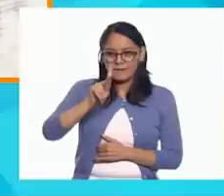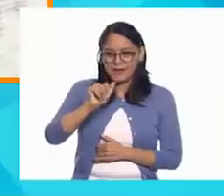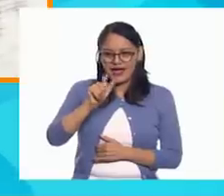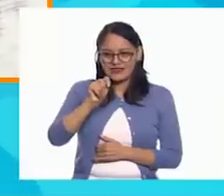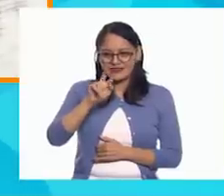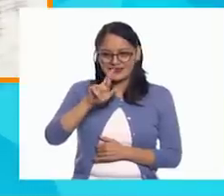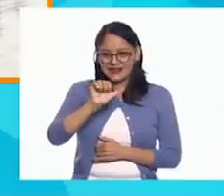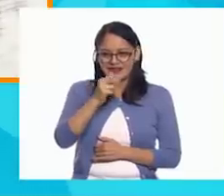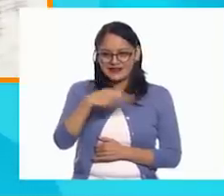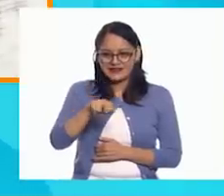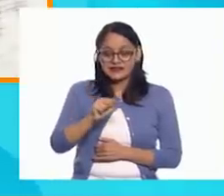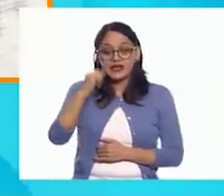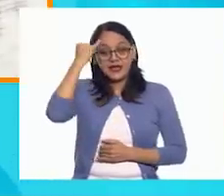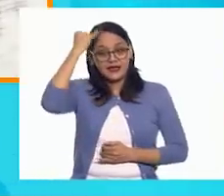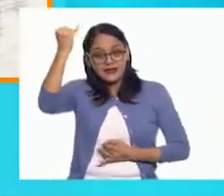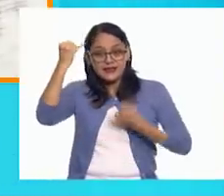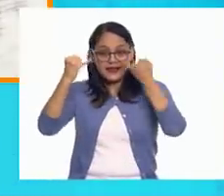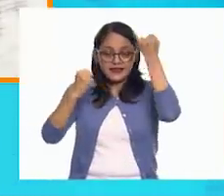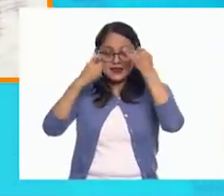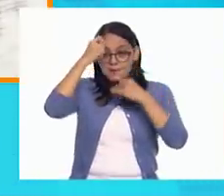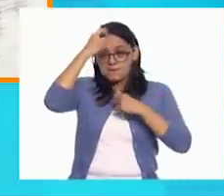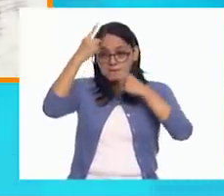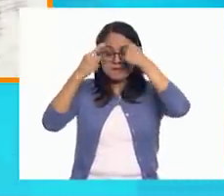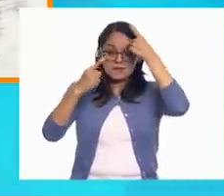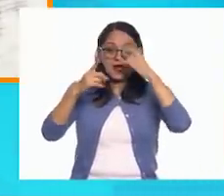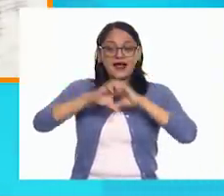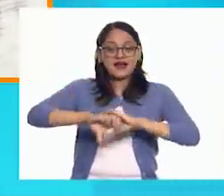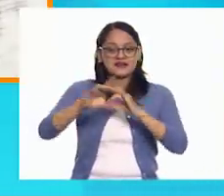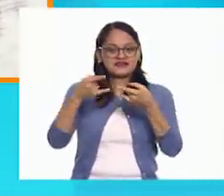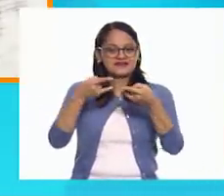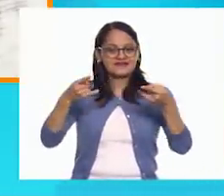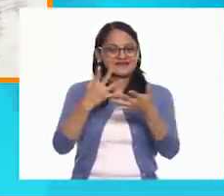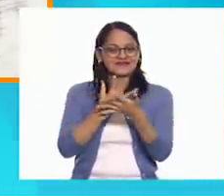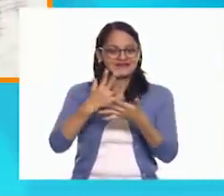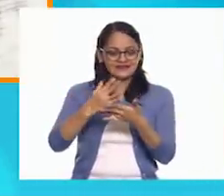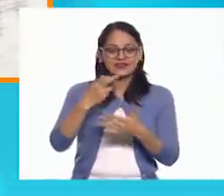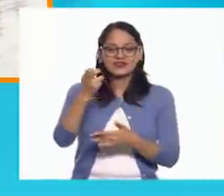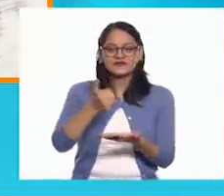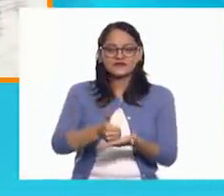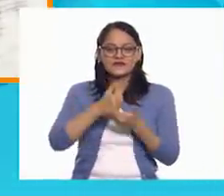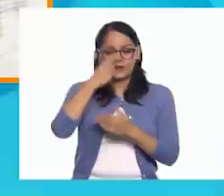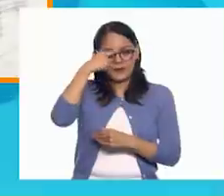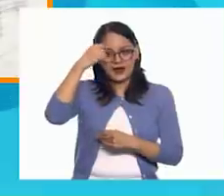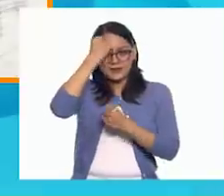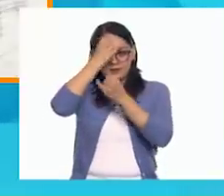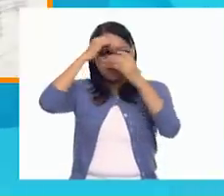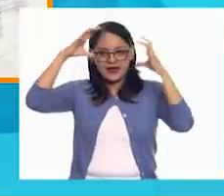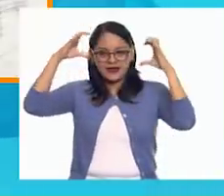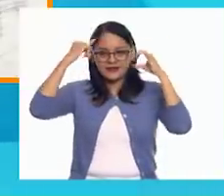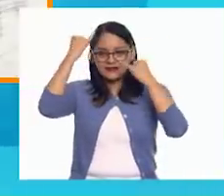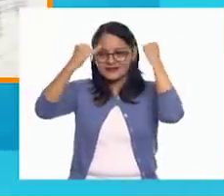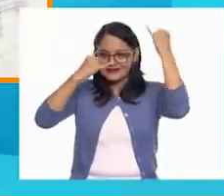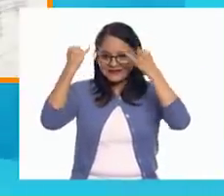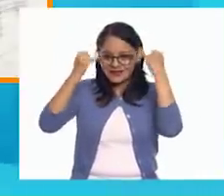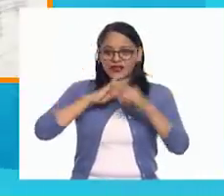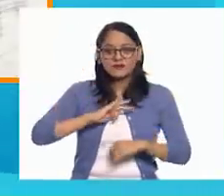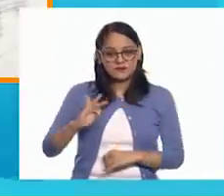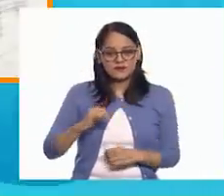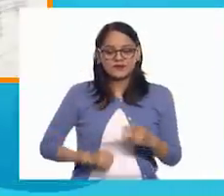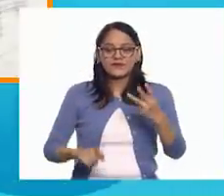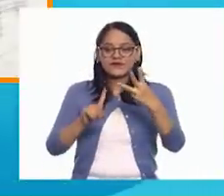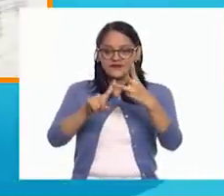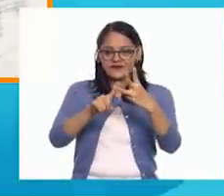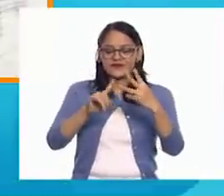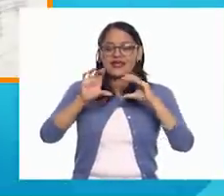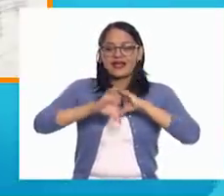inventar y cantar las historias más ingeniosas y exageradas que nos permita la imaginación. Y por supuesto,